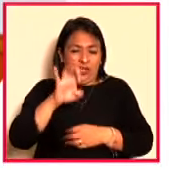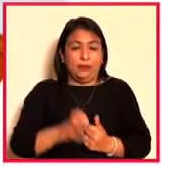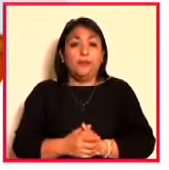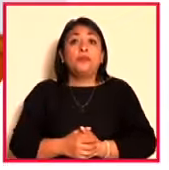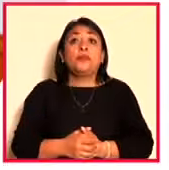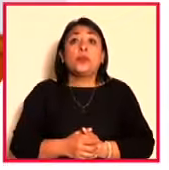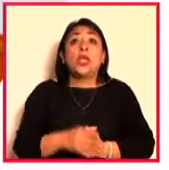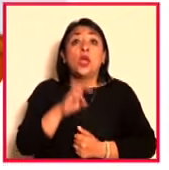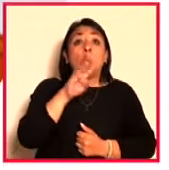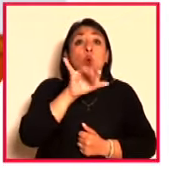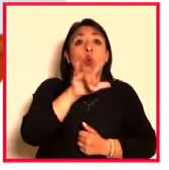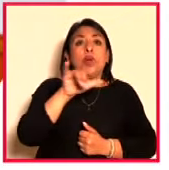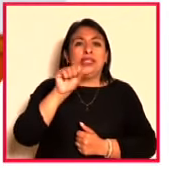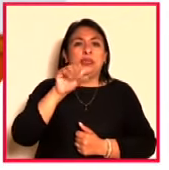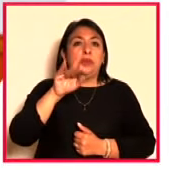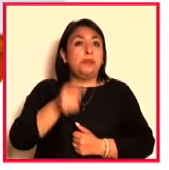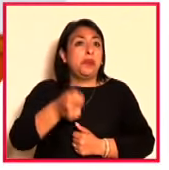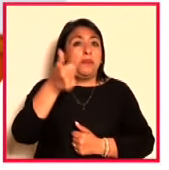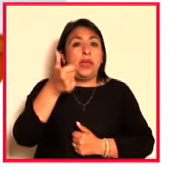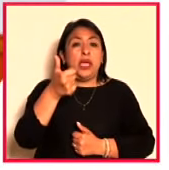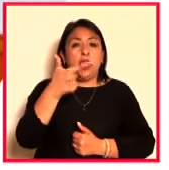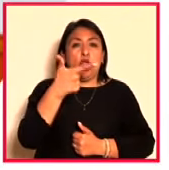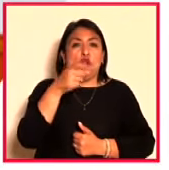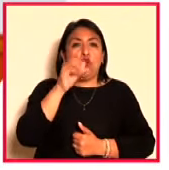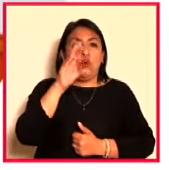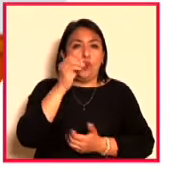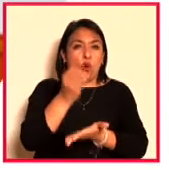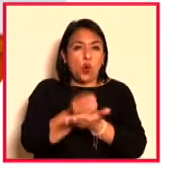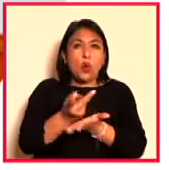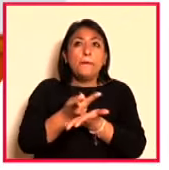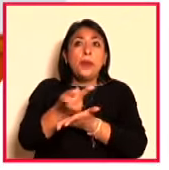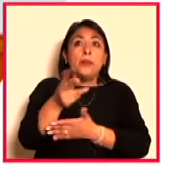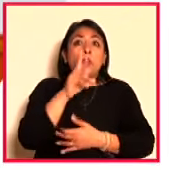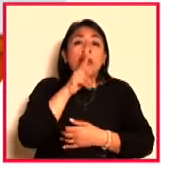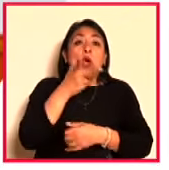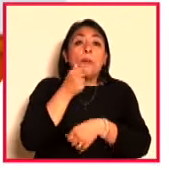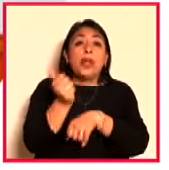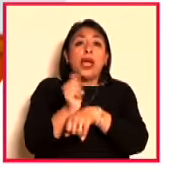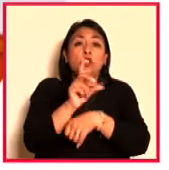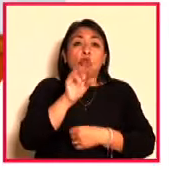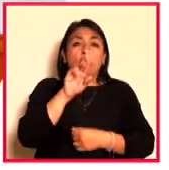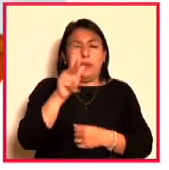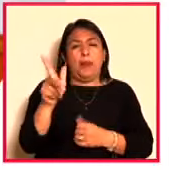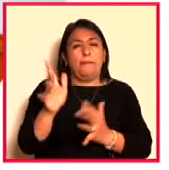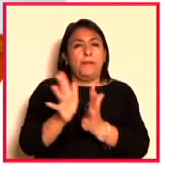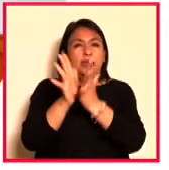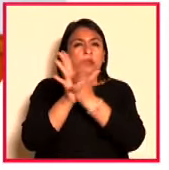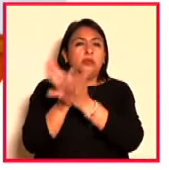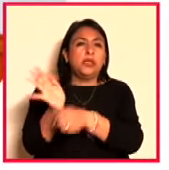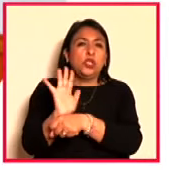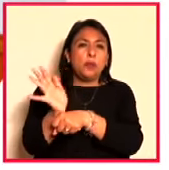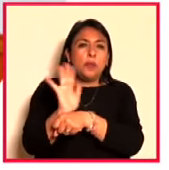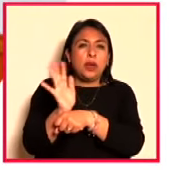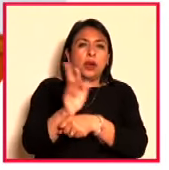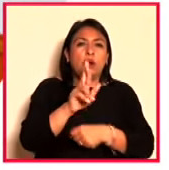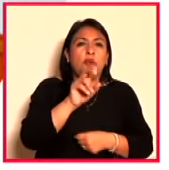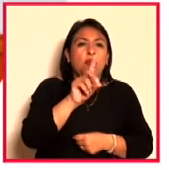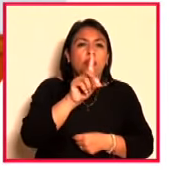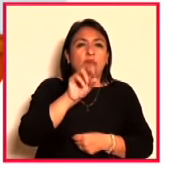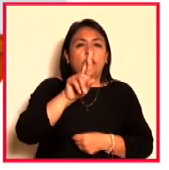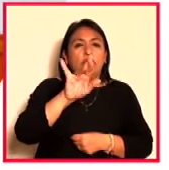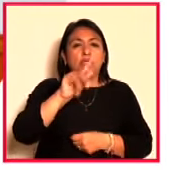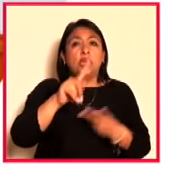Smith obtuvo su primer Globo de Oro, fue galardonado como el mejor actor de drama por su participación en la película Ray Richard, y Nicole